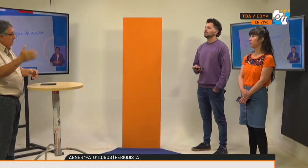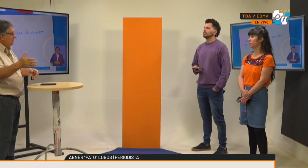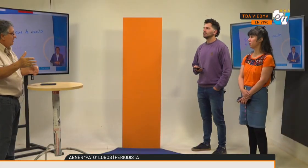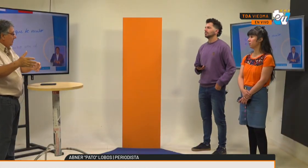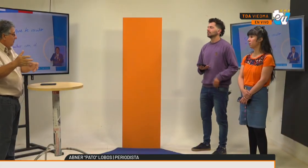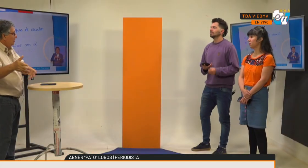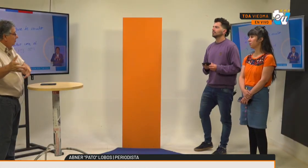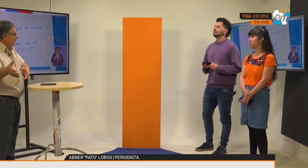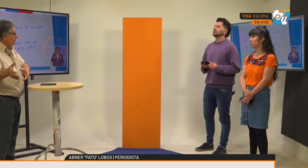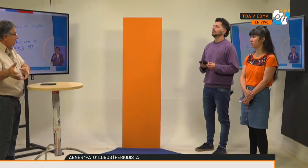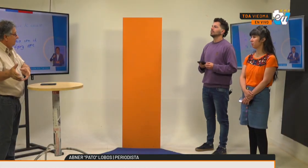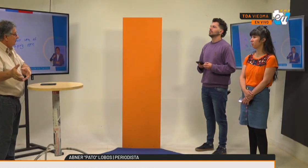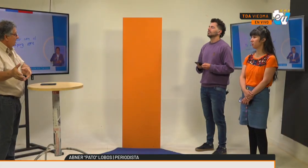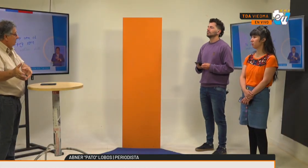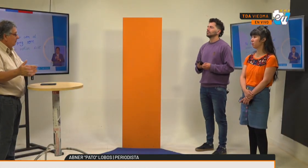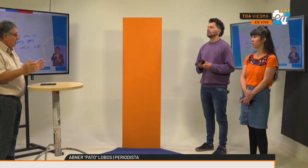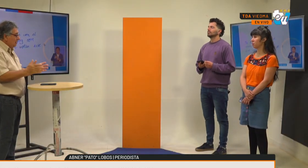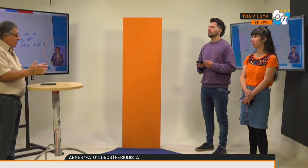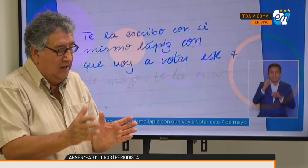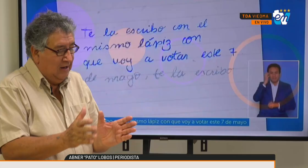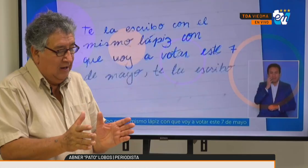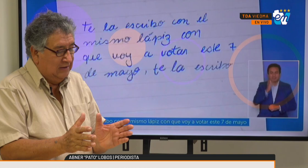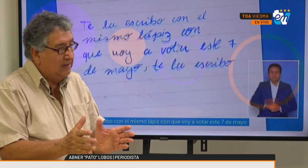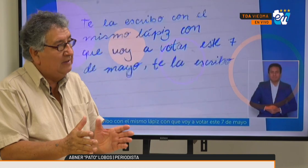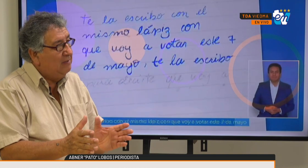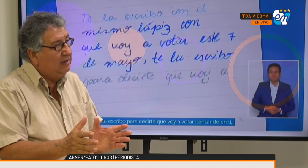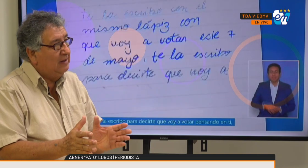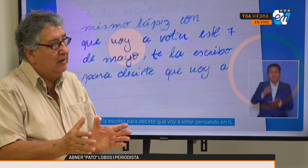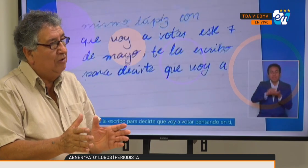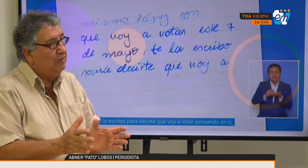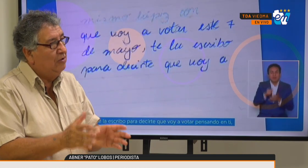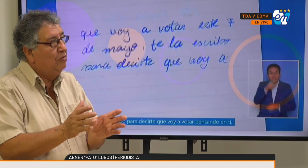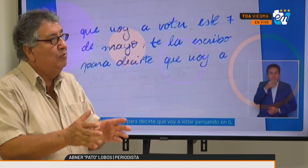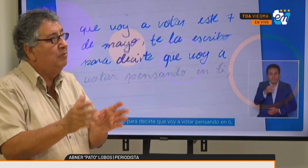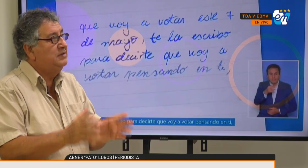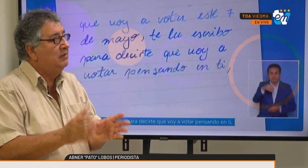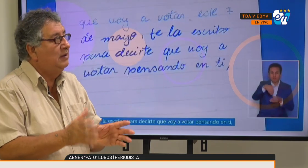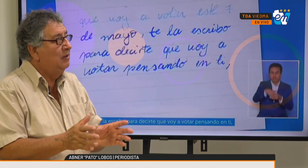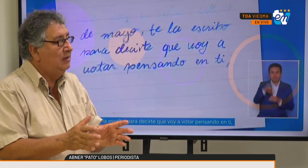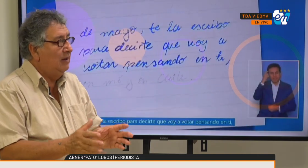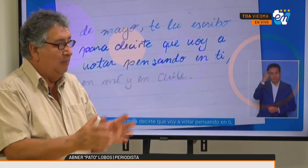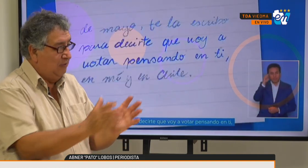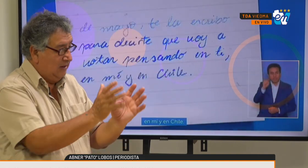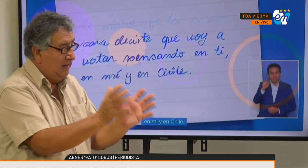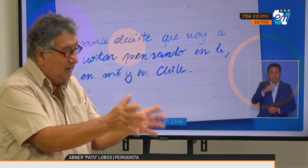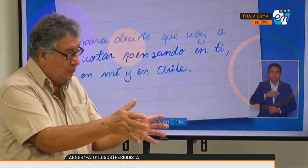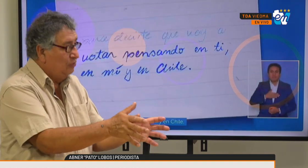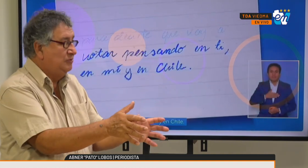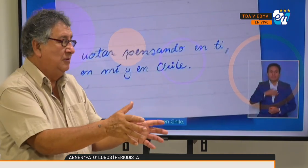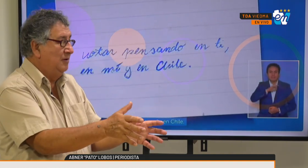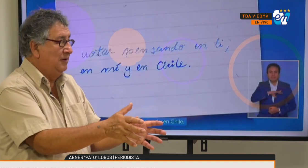y es el plan de gobierno que se está llevando adelante ahora desgraciadamente el gobierno no pudo presentar la lista unitaria porque